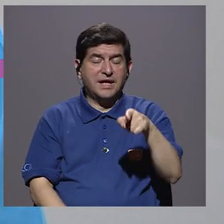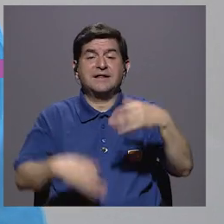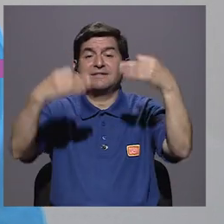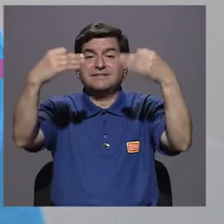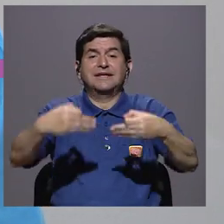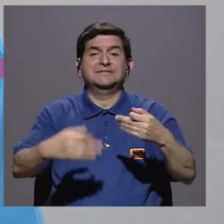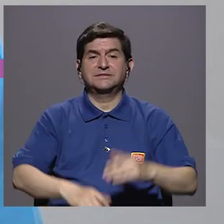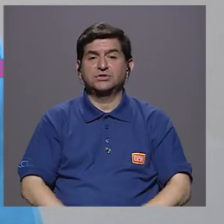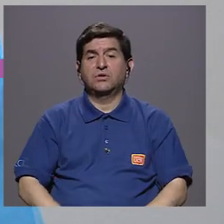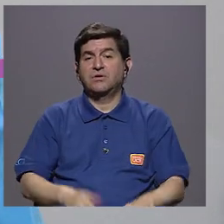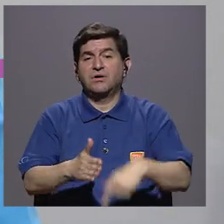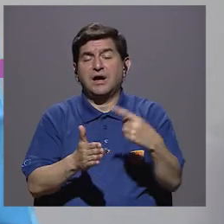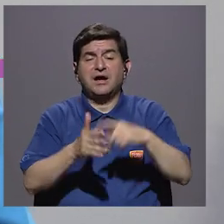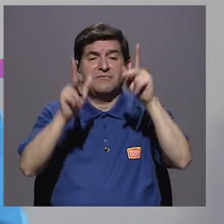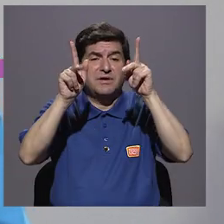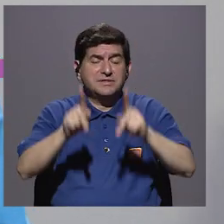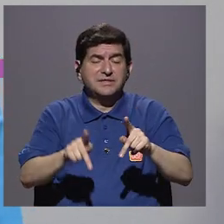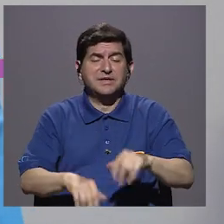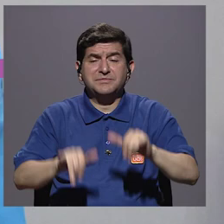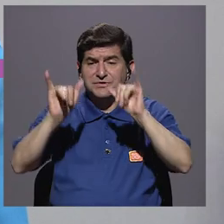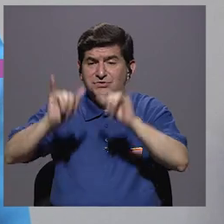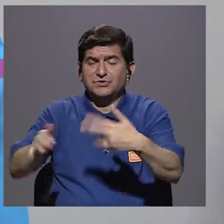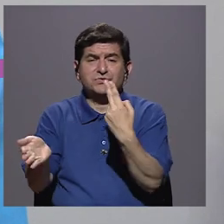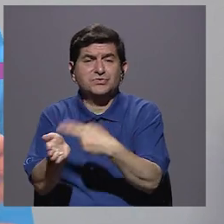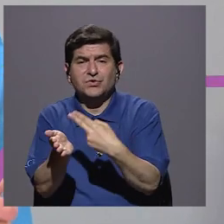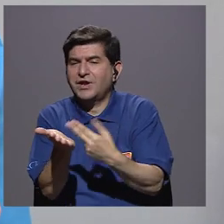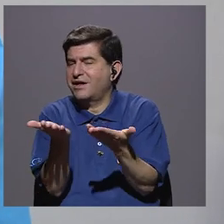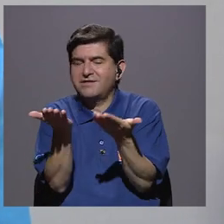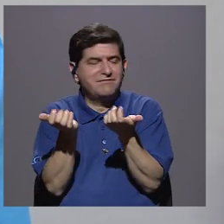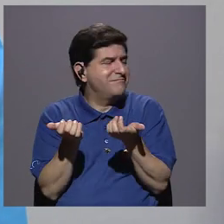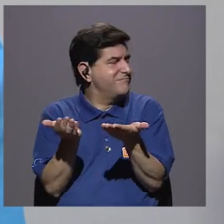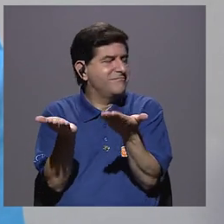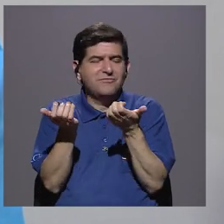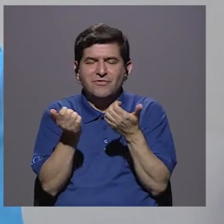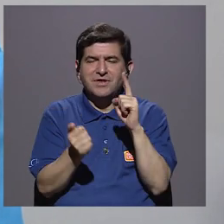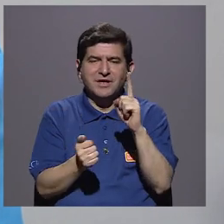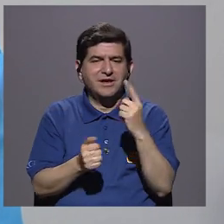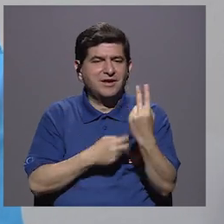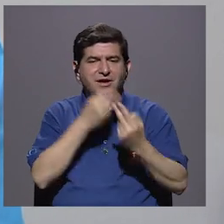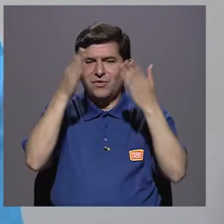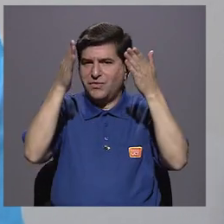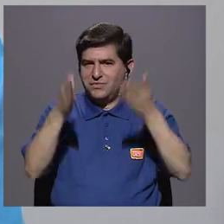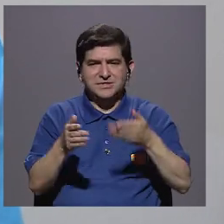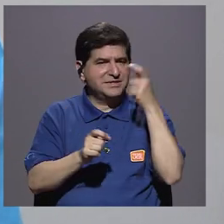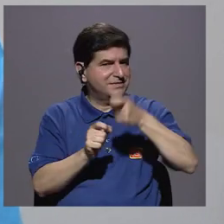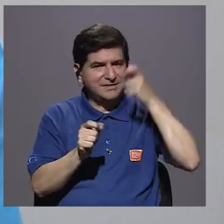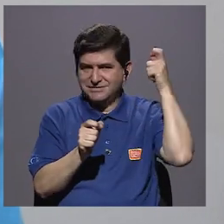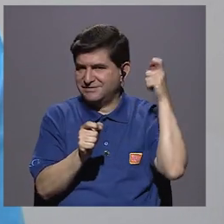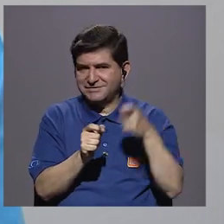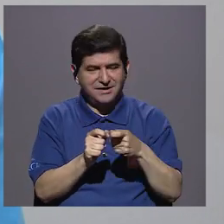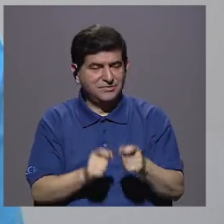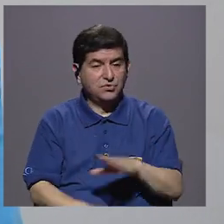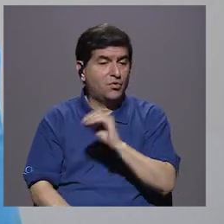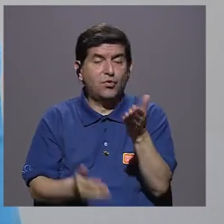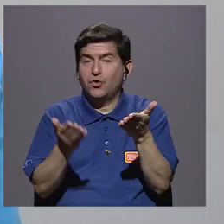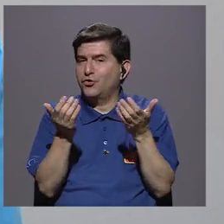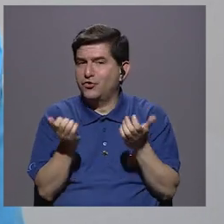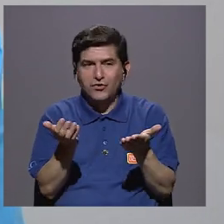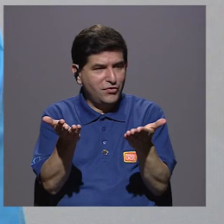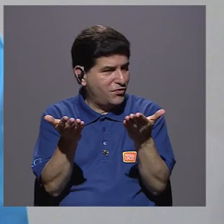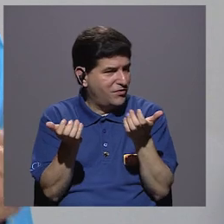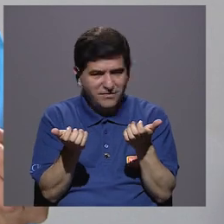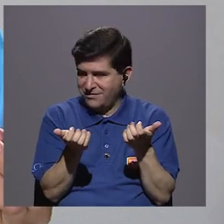persona hospitalizada, porque a veces la persona hospitalizada no desea que alguien lo visite, que un familiar lo visite, o no